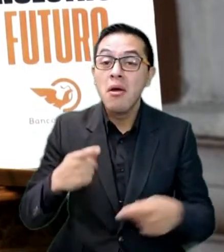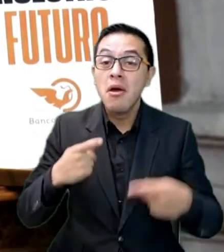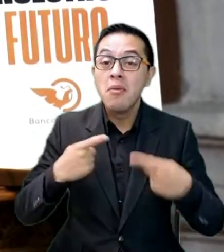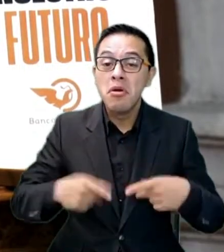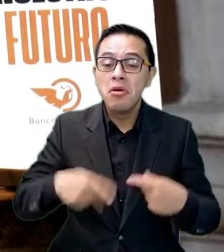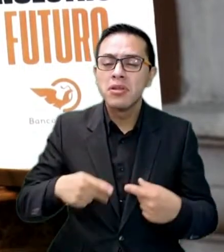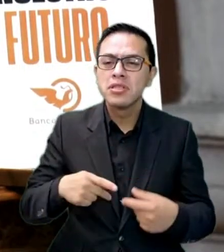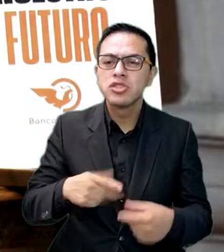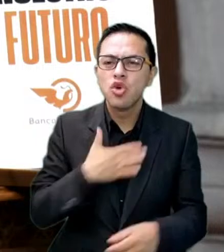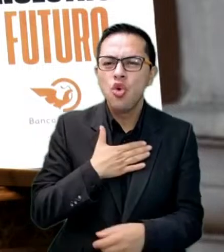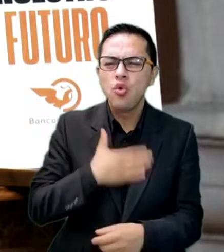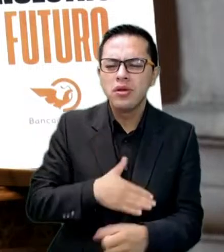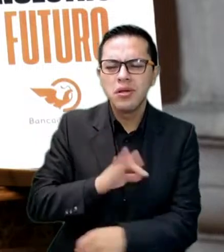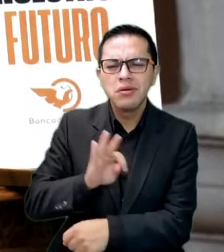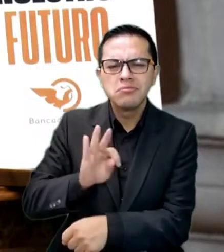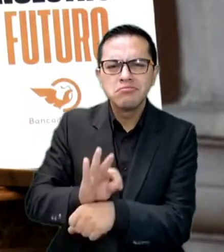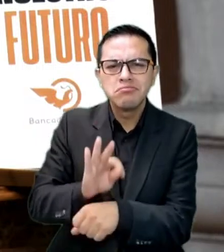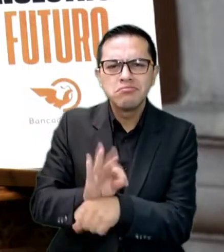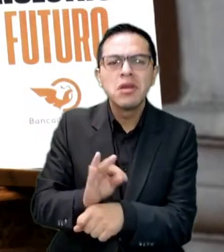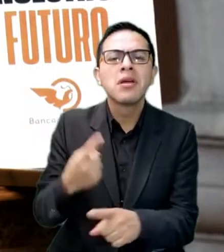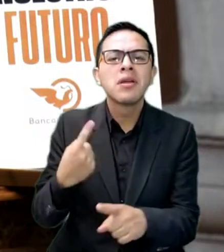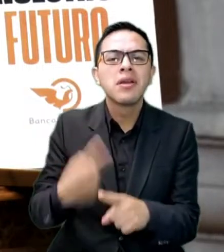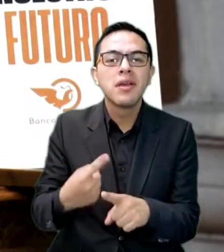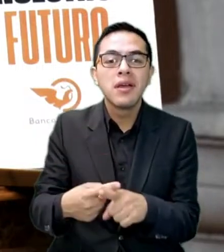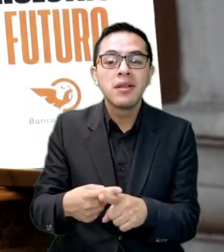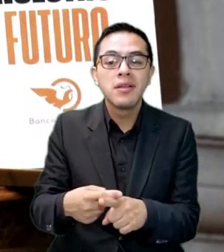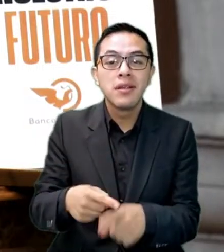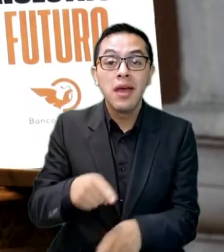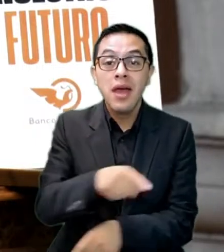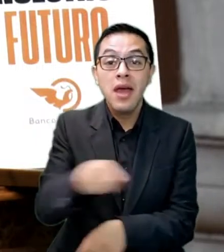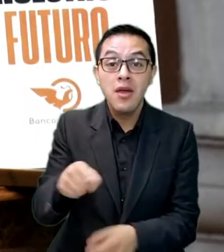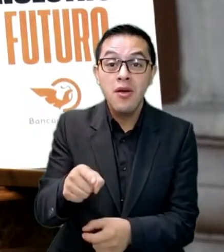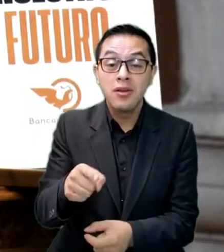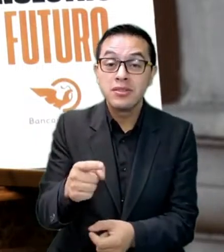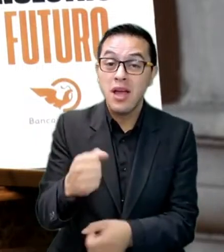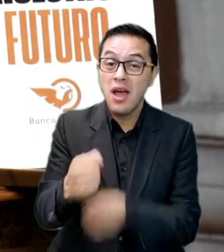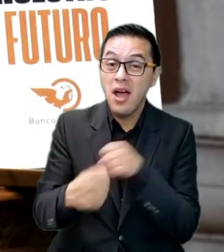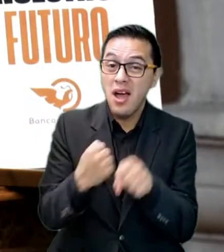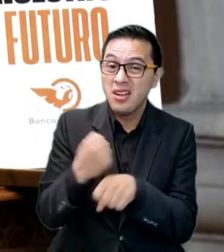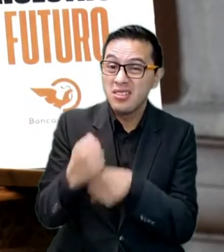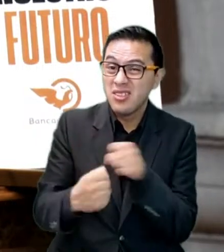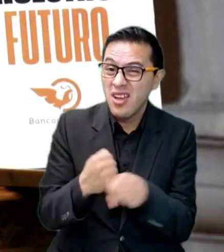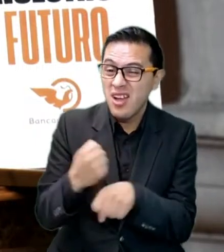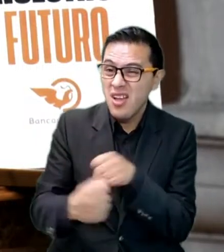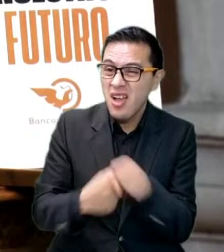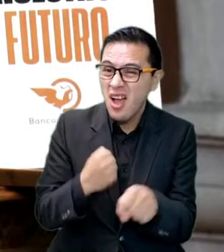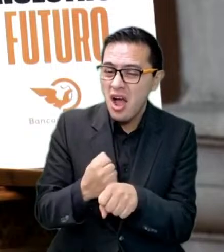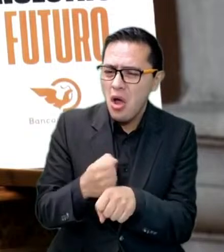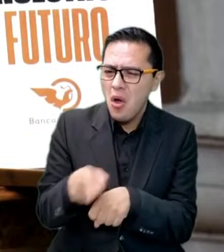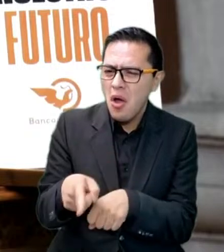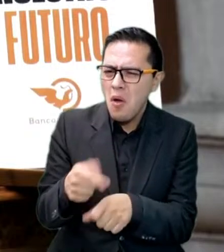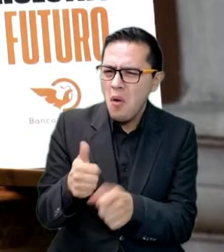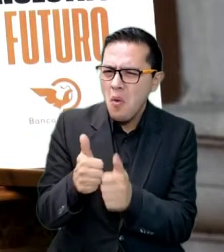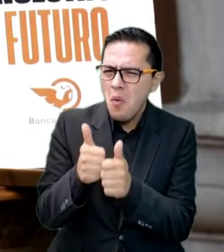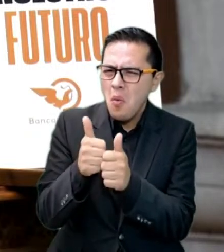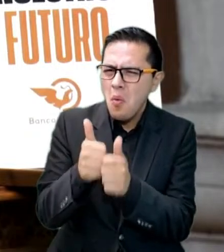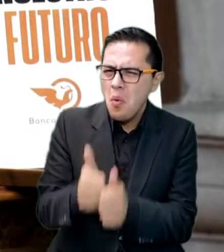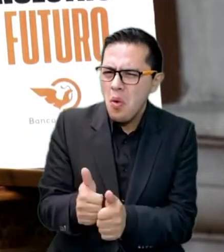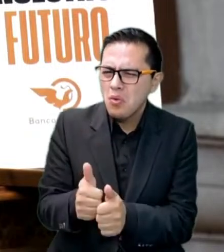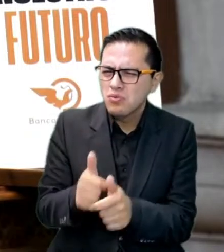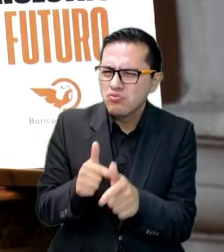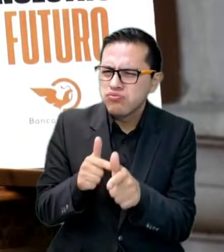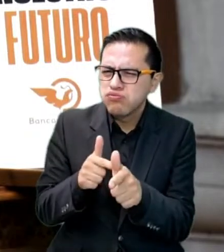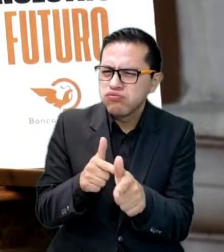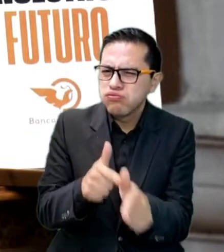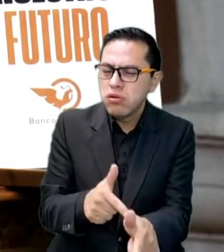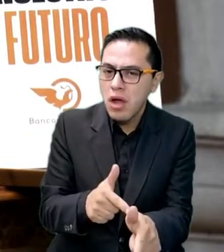años que injustamente llevan en estas cárceles? Concretamente, las características que se